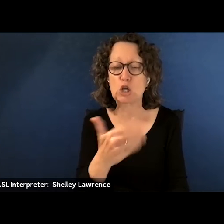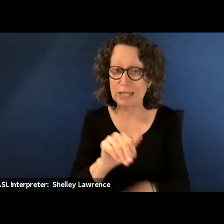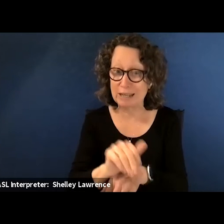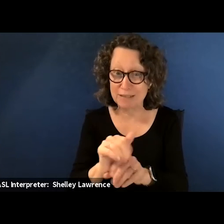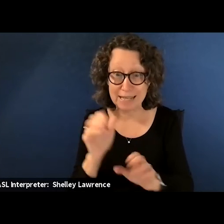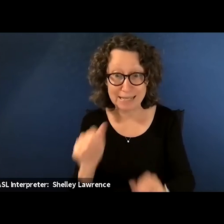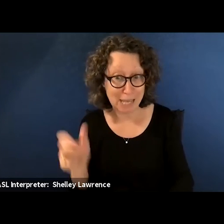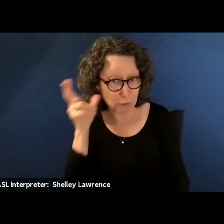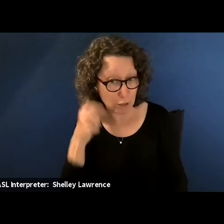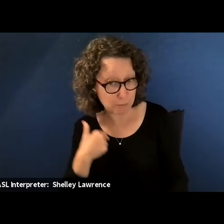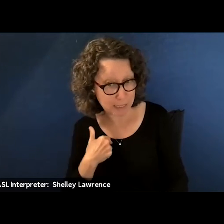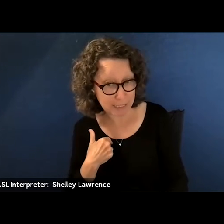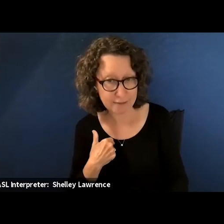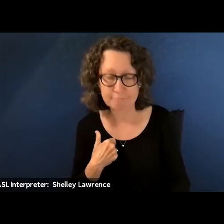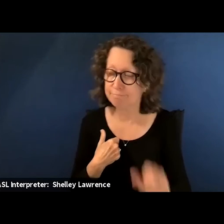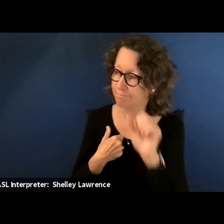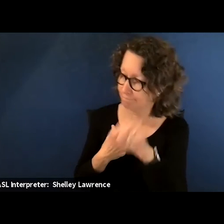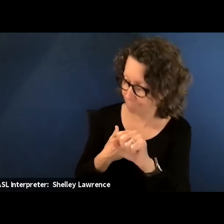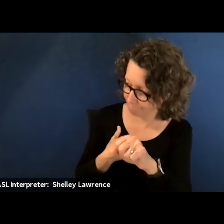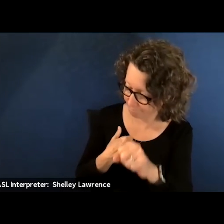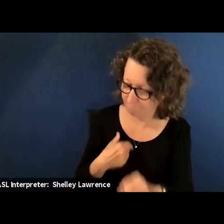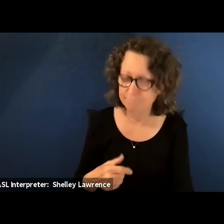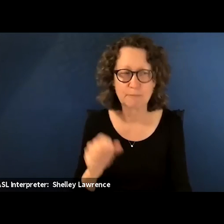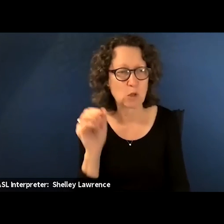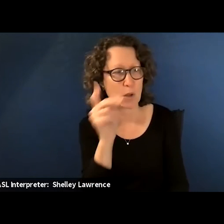Buenas noches, ¿sí me escuchan? Sí.